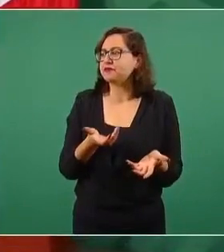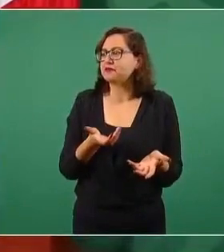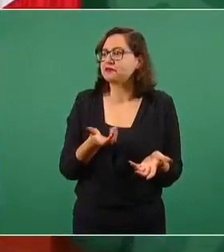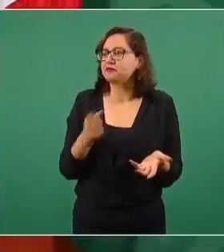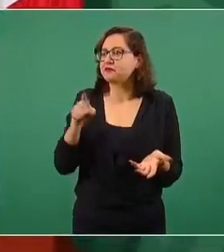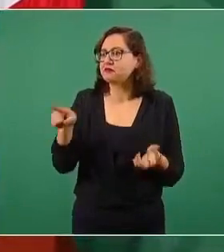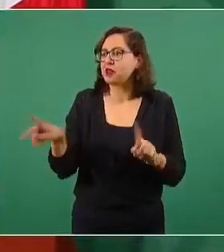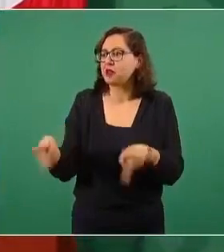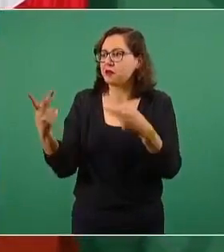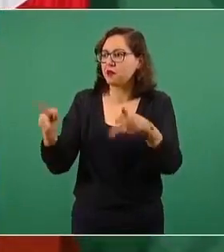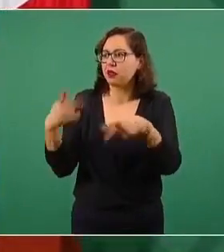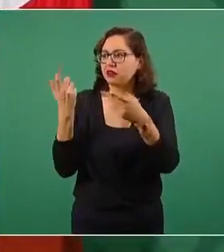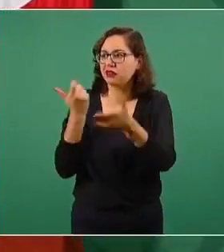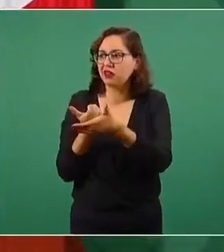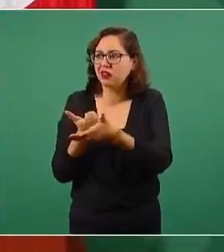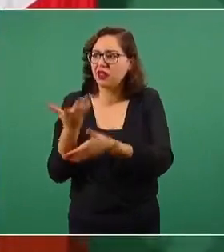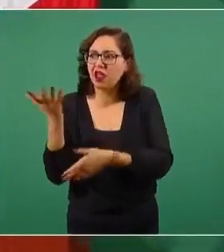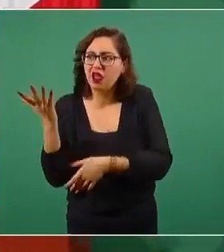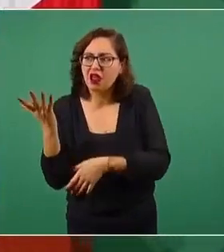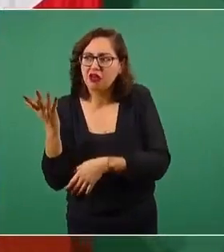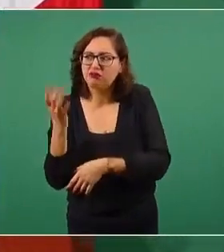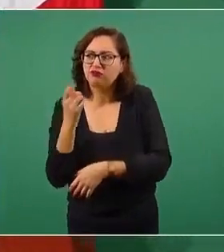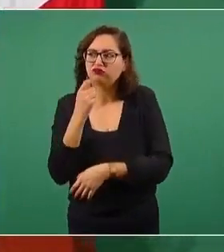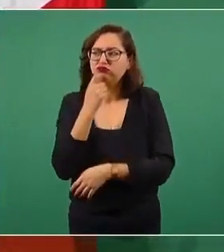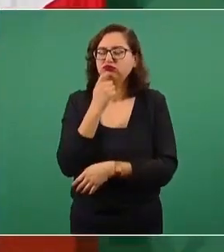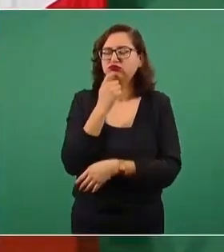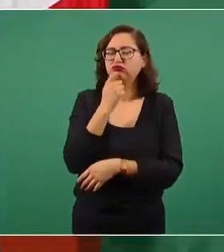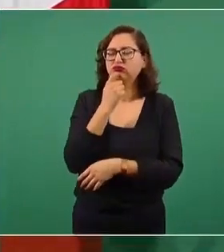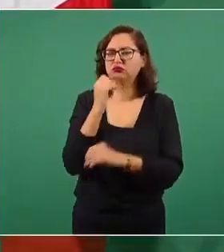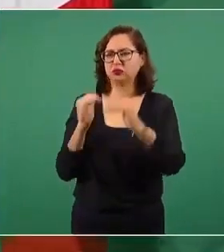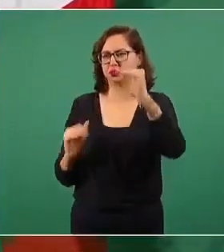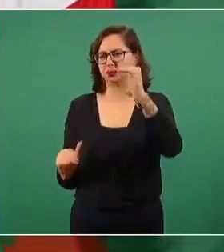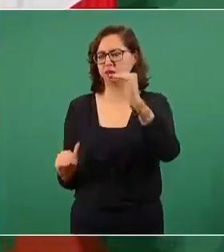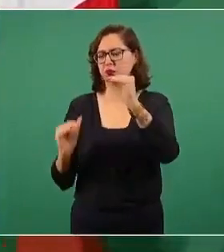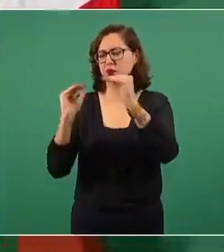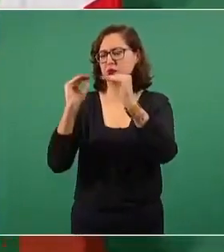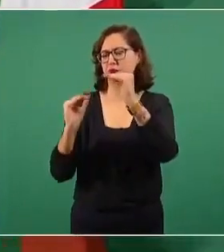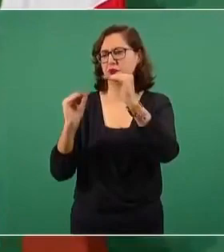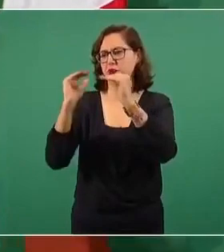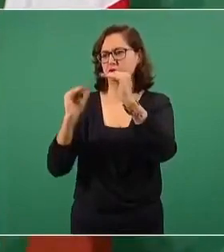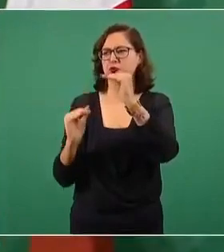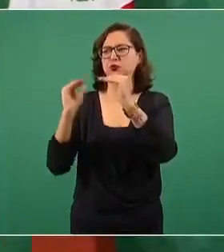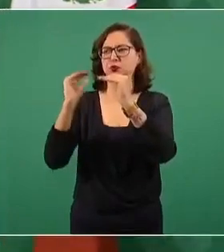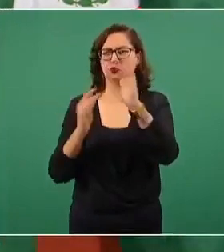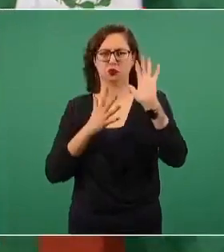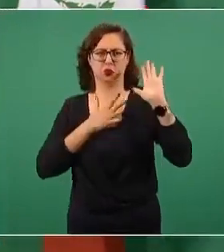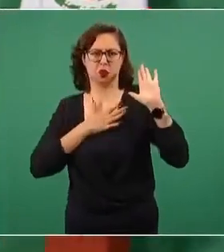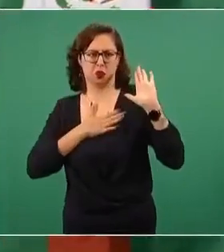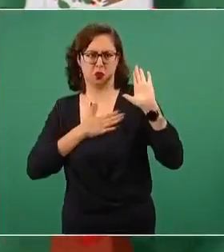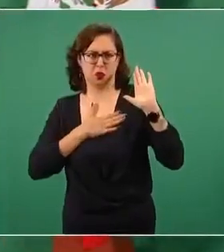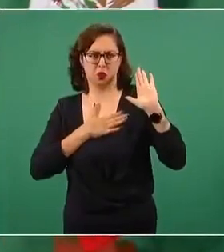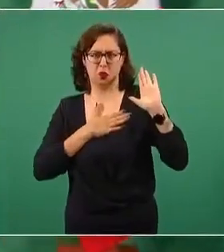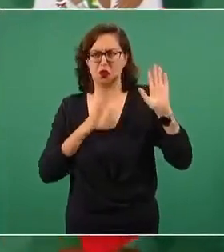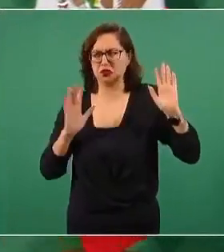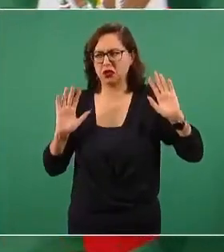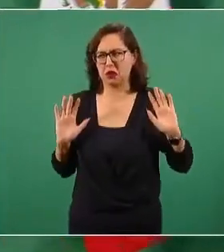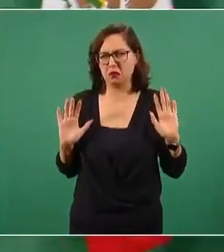el compromiso era que no se incrementara más allá de la inflación. Si